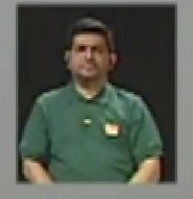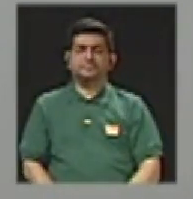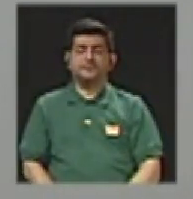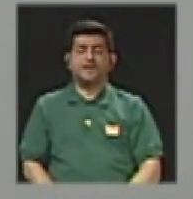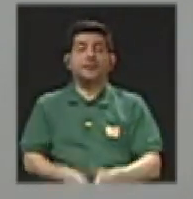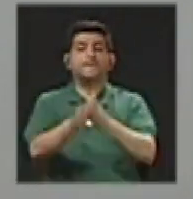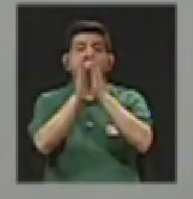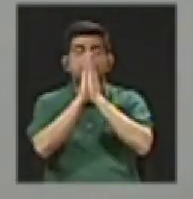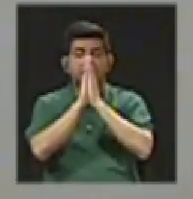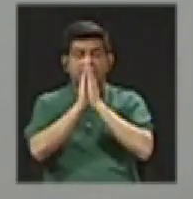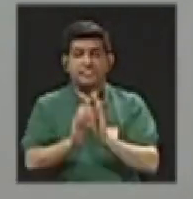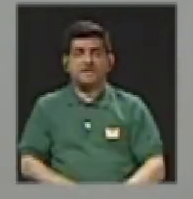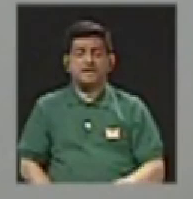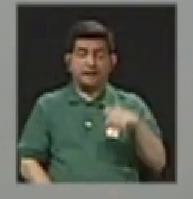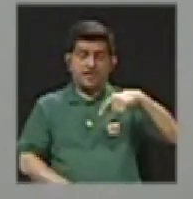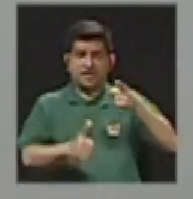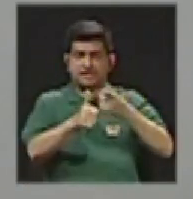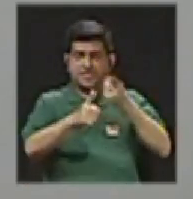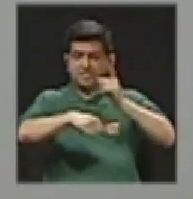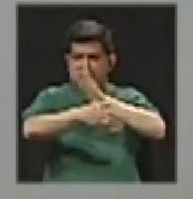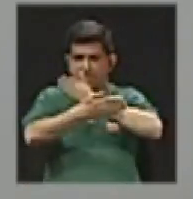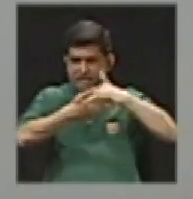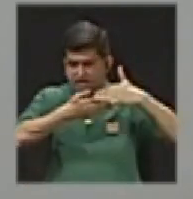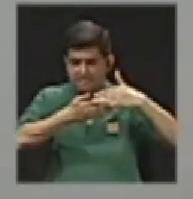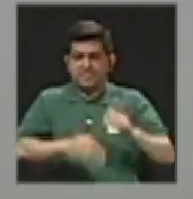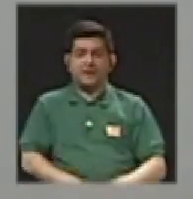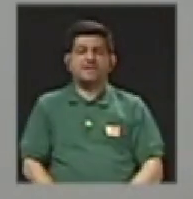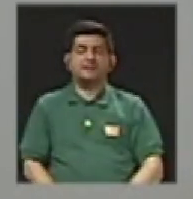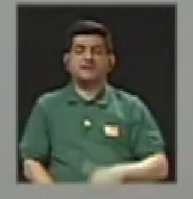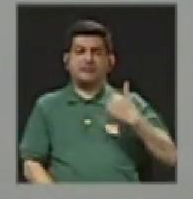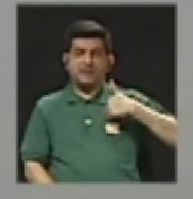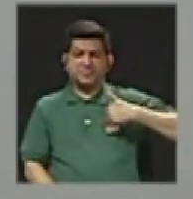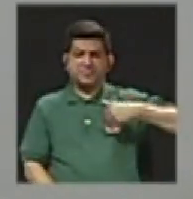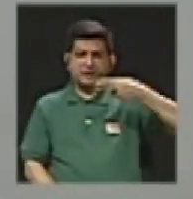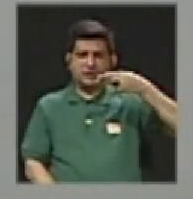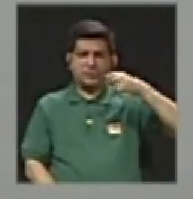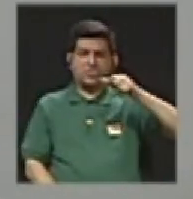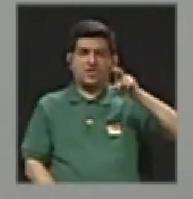a pedirle en este primer segmento a don Henry que